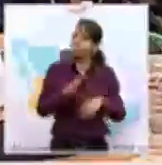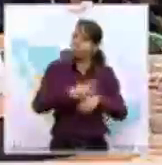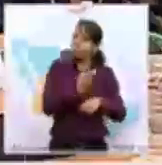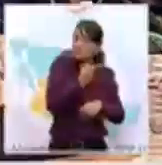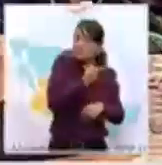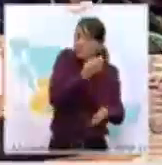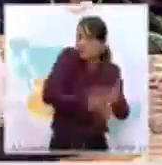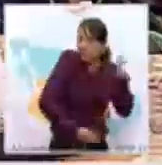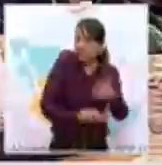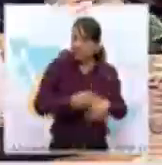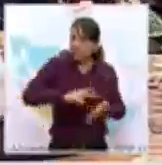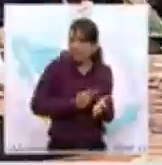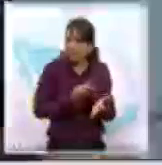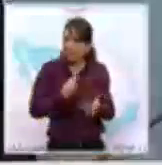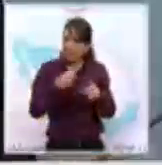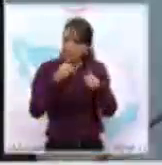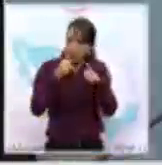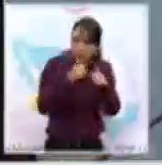que valdría la pena